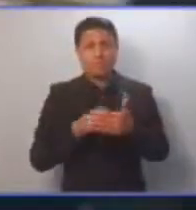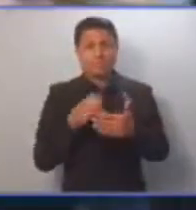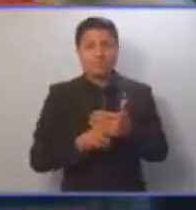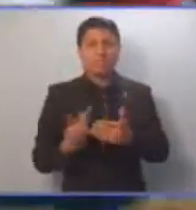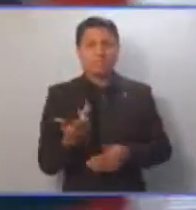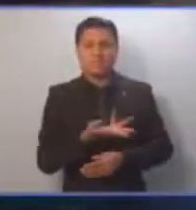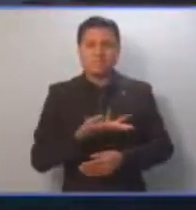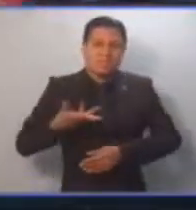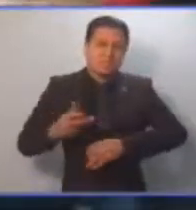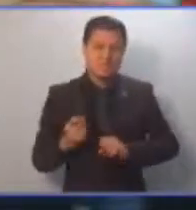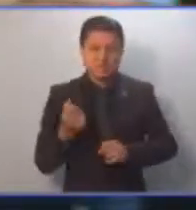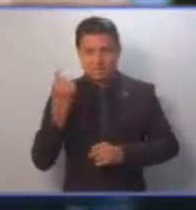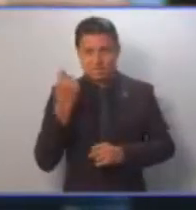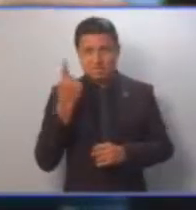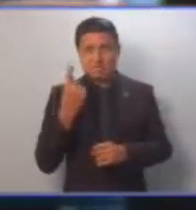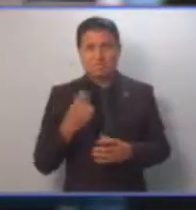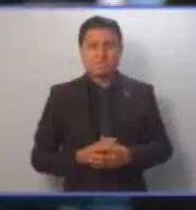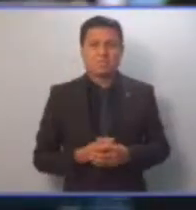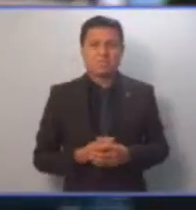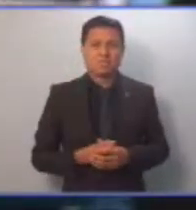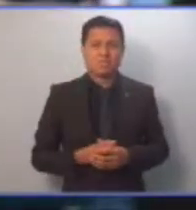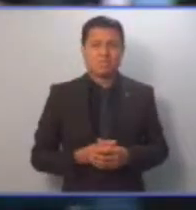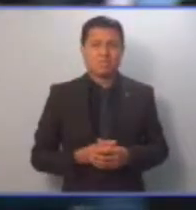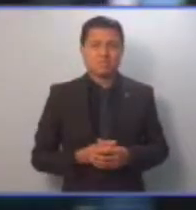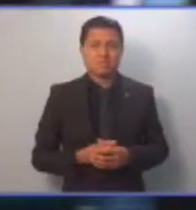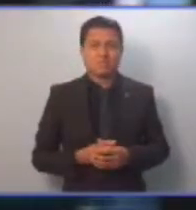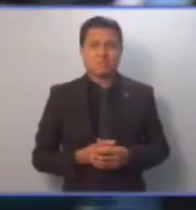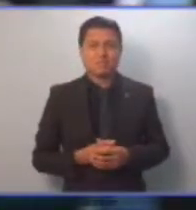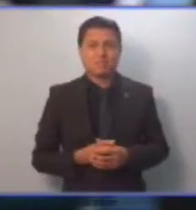nosotros comprendemos que